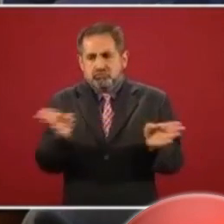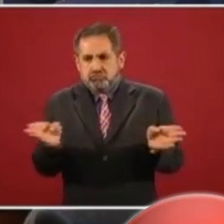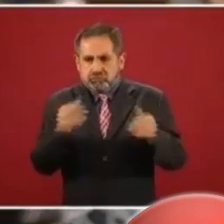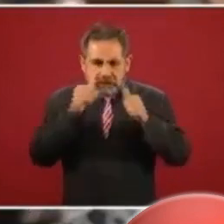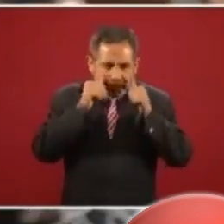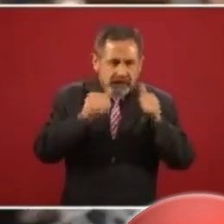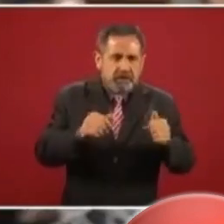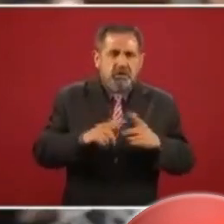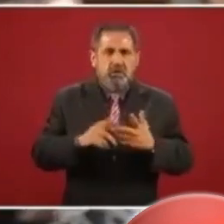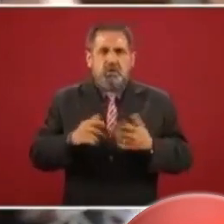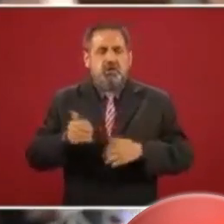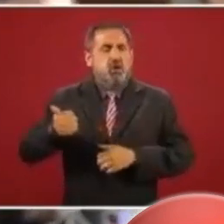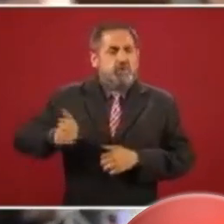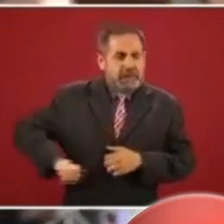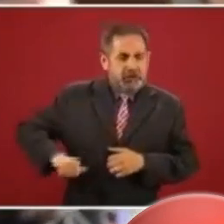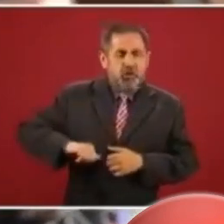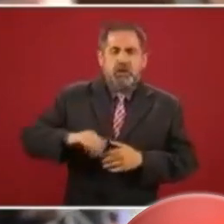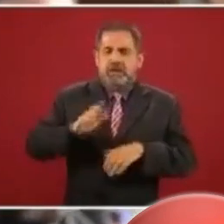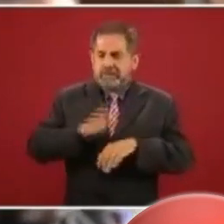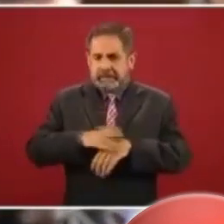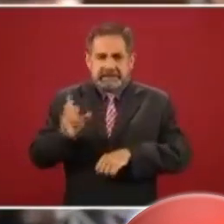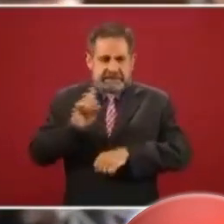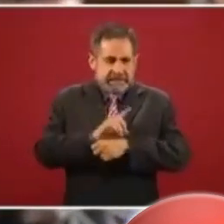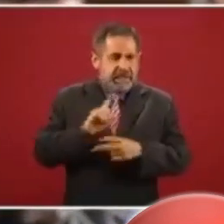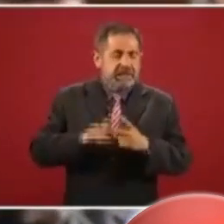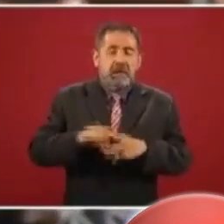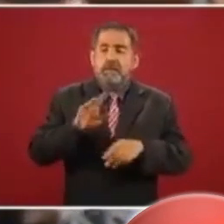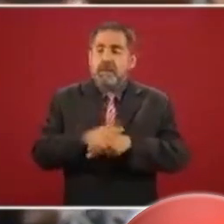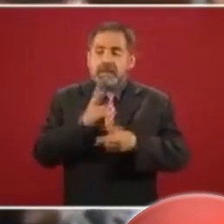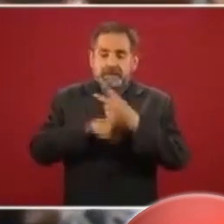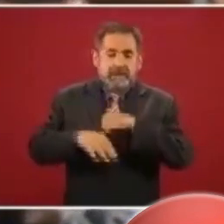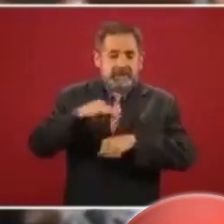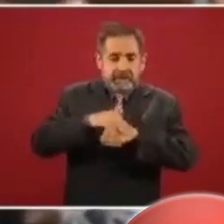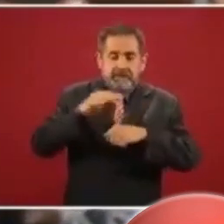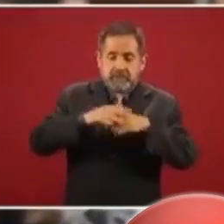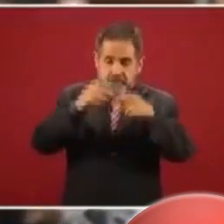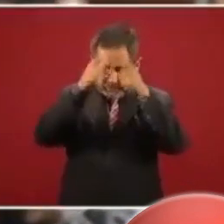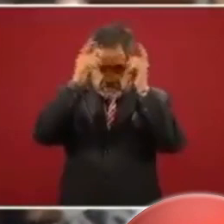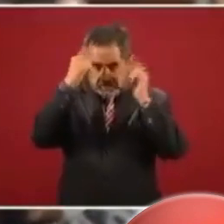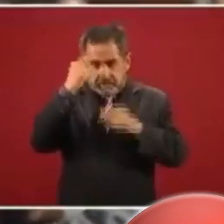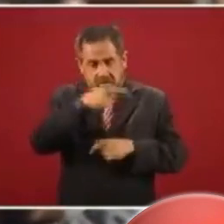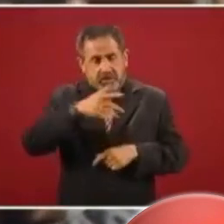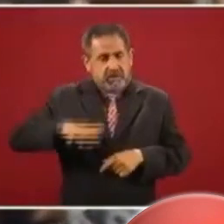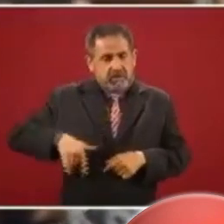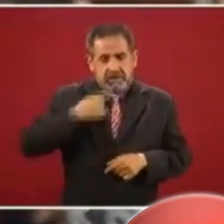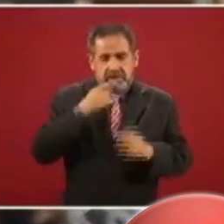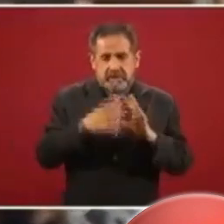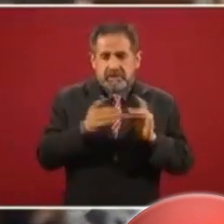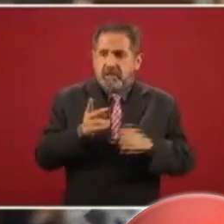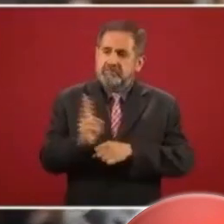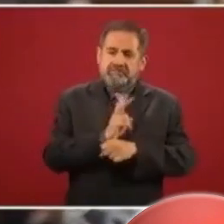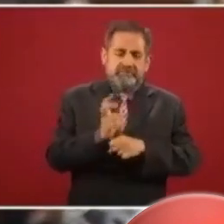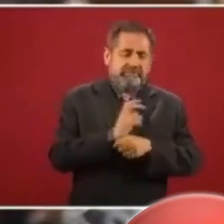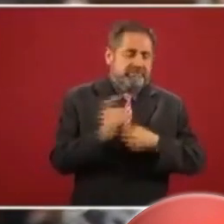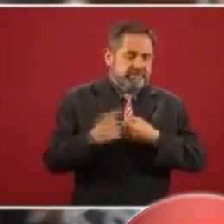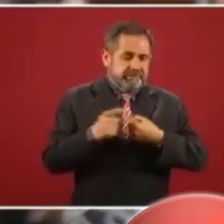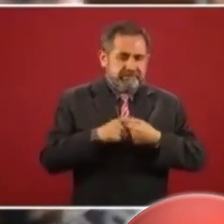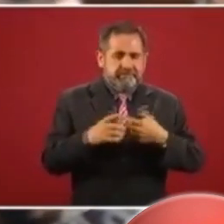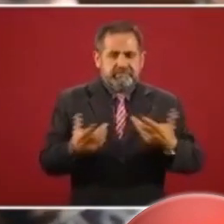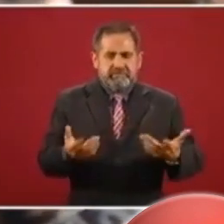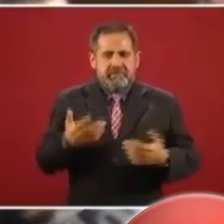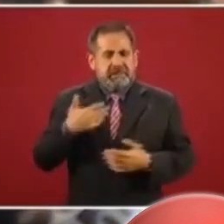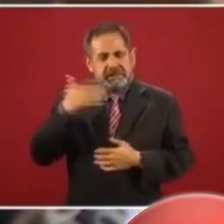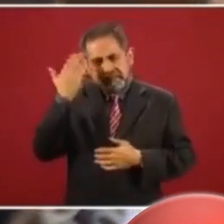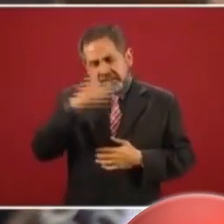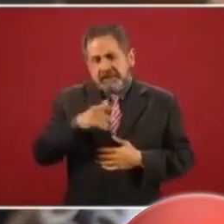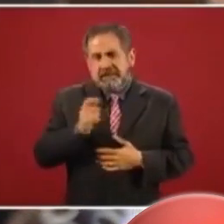en quirófano, aumento de número de médicos, enfermeras, incluso ahorita ya ha citado el tema del reclutamiento, pero quisiera saber si